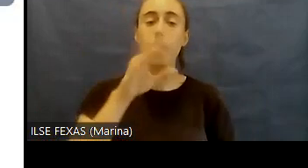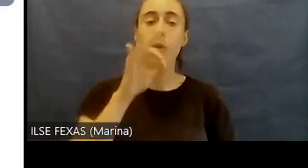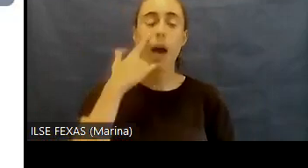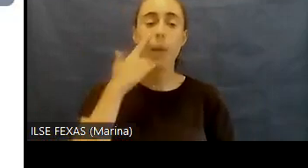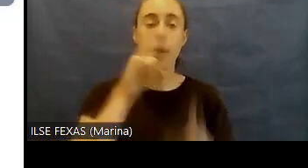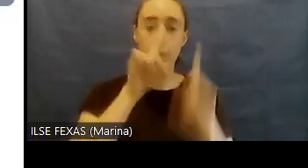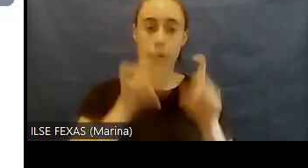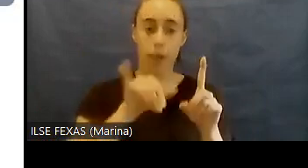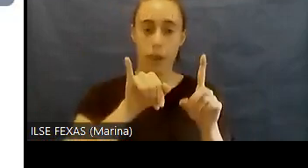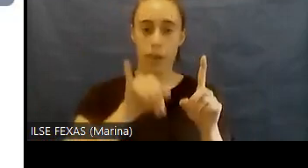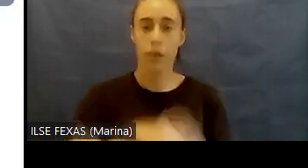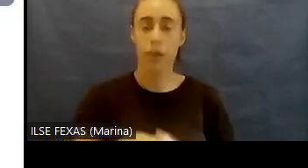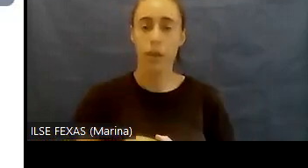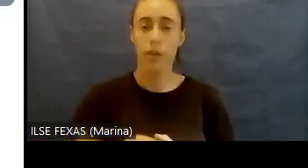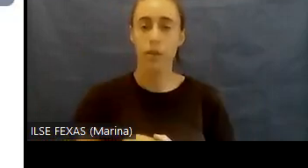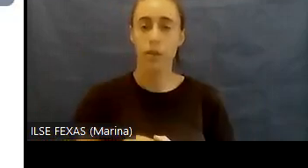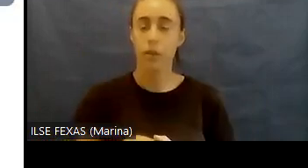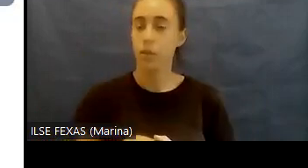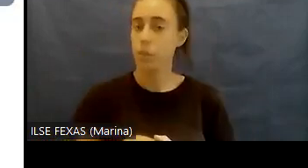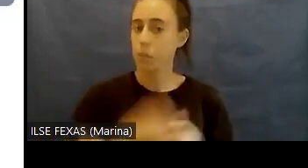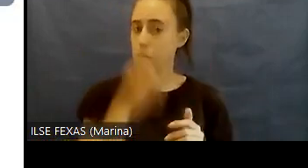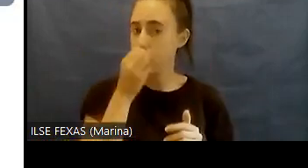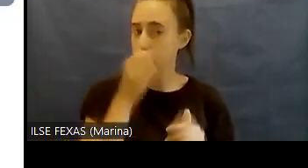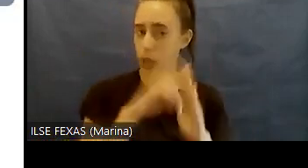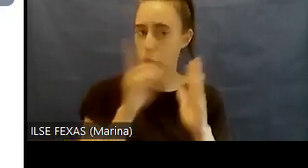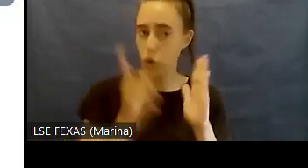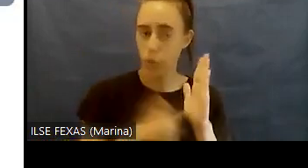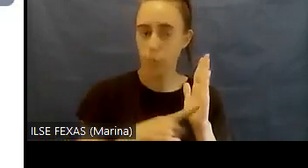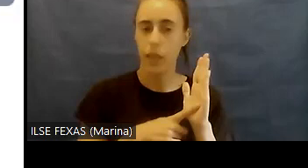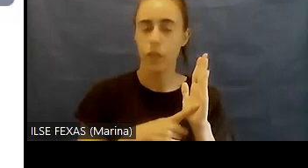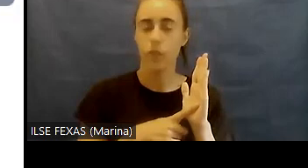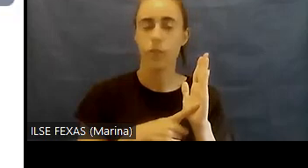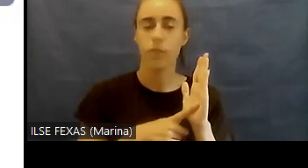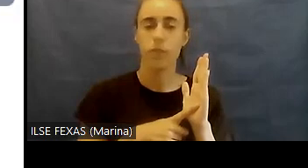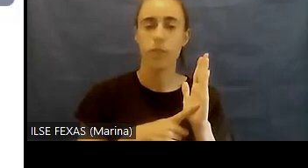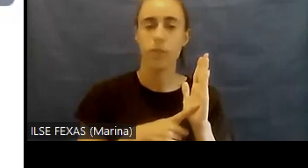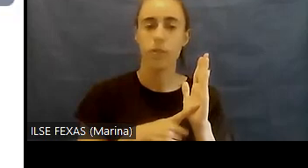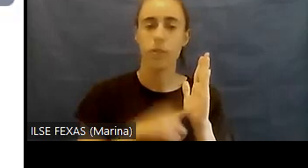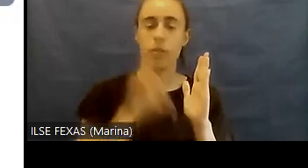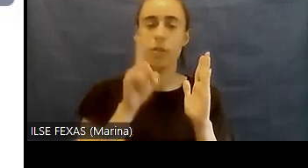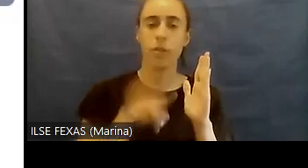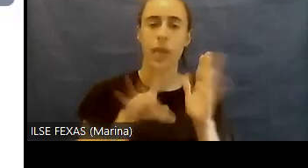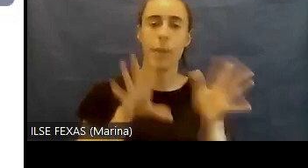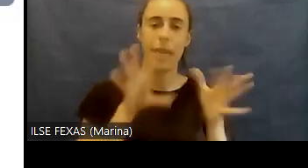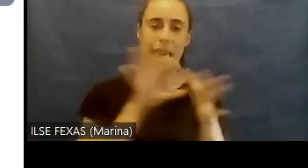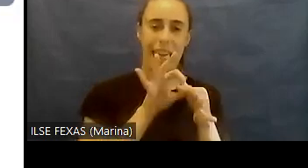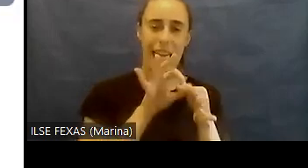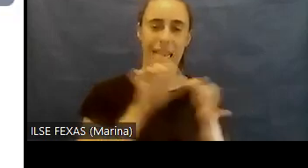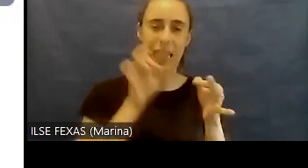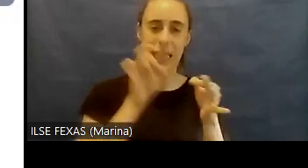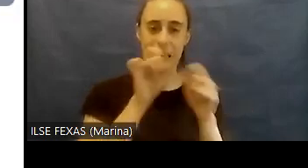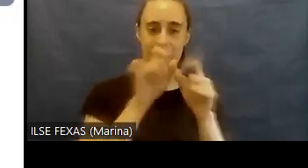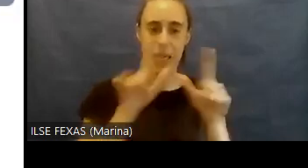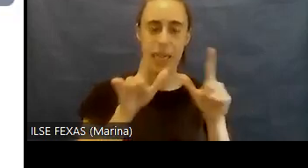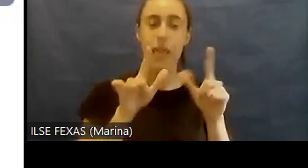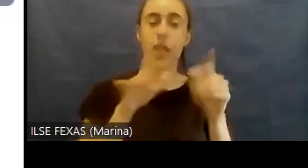pregunta. Súper completo. Y además, este link podrán tenerlo los socios también